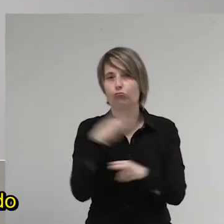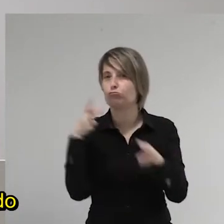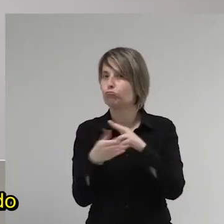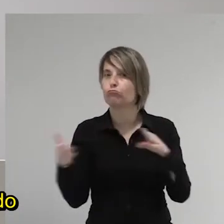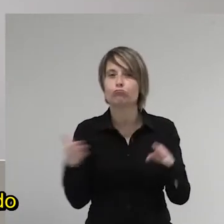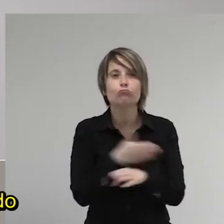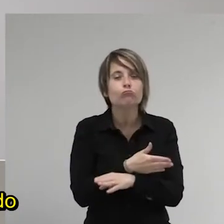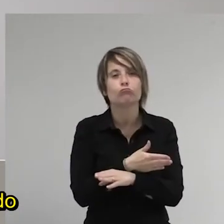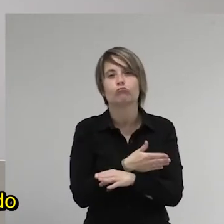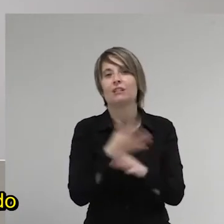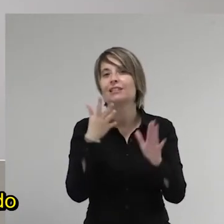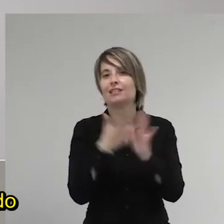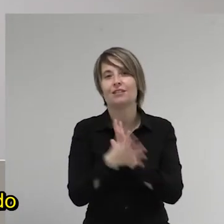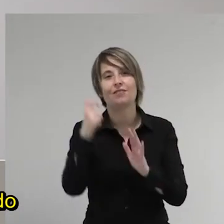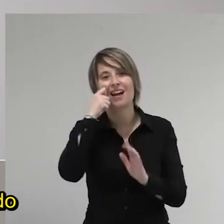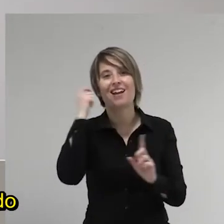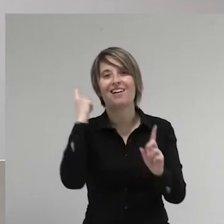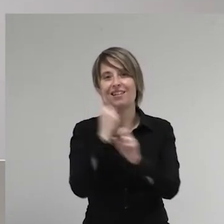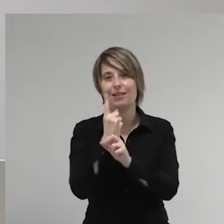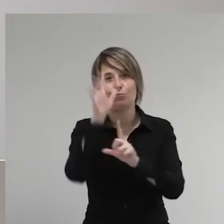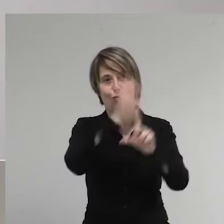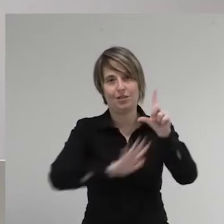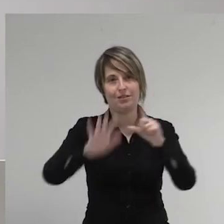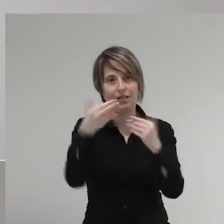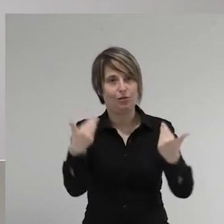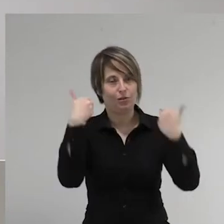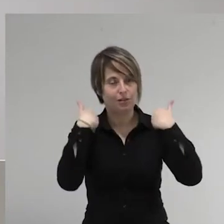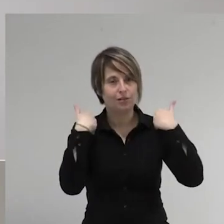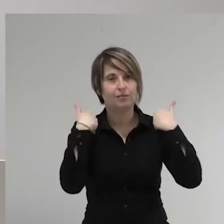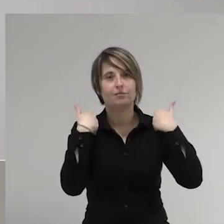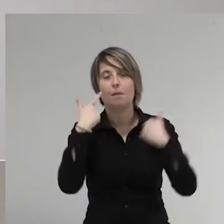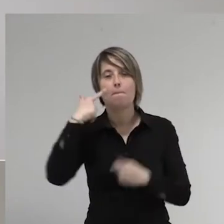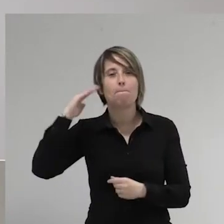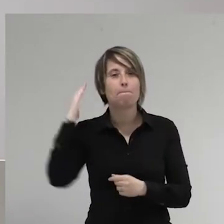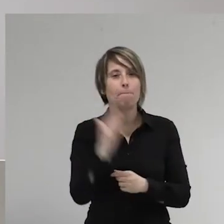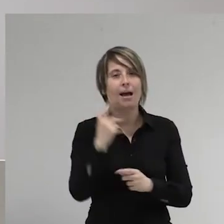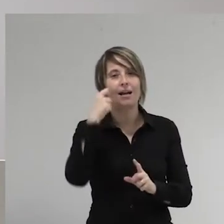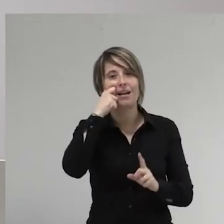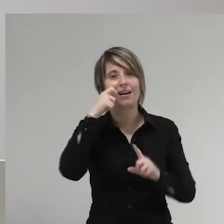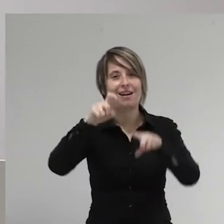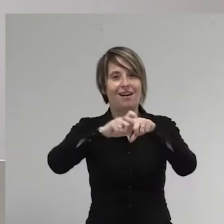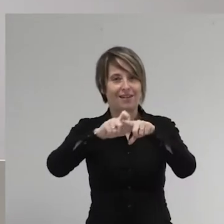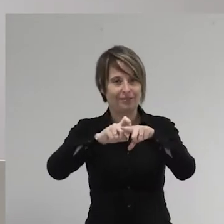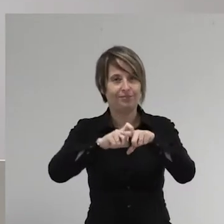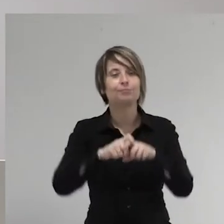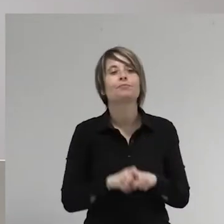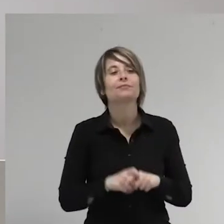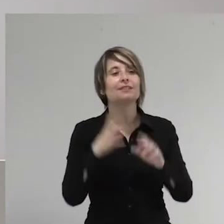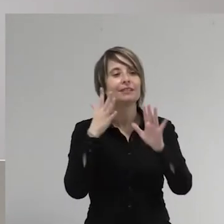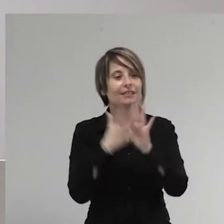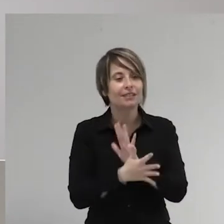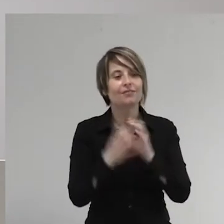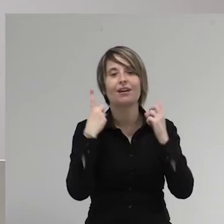radicalización como una práctica de racismo de Estado, basada en la criminalización racial, siendo un